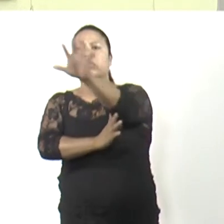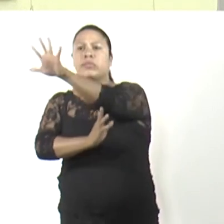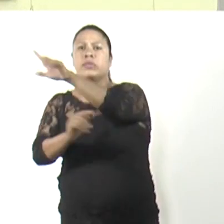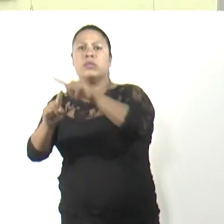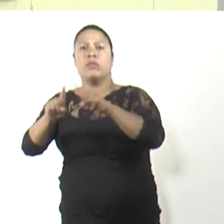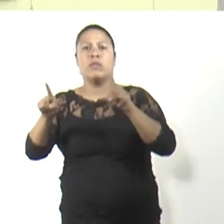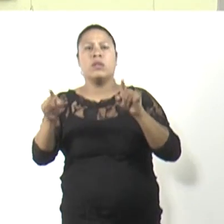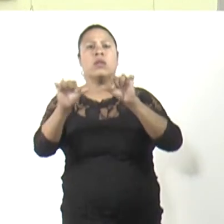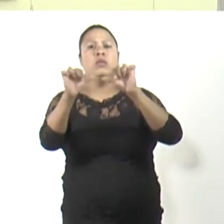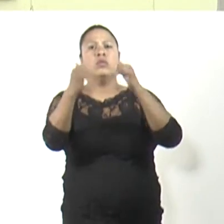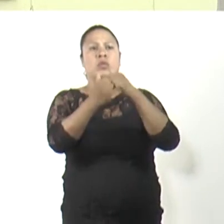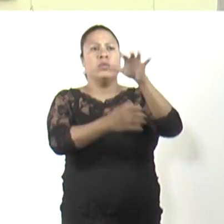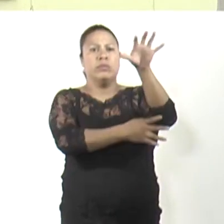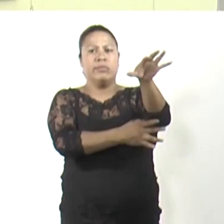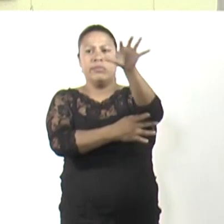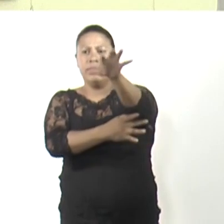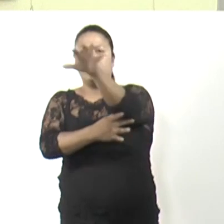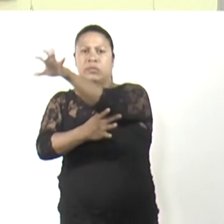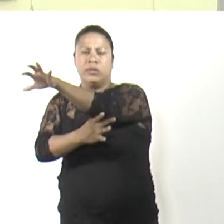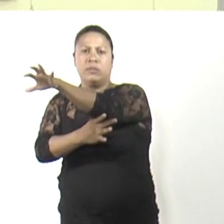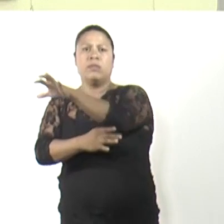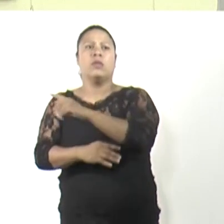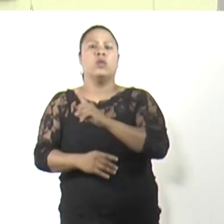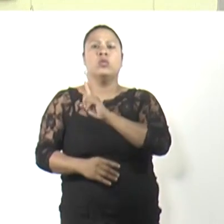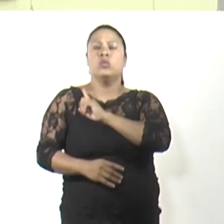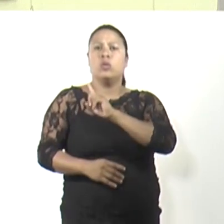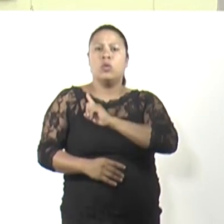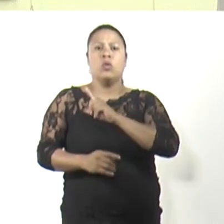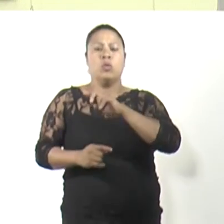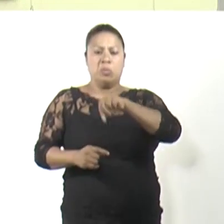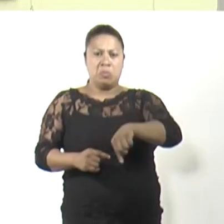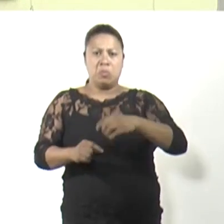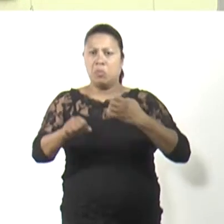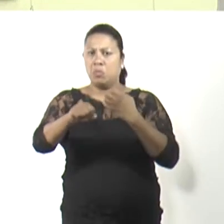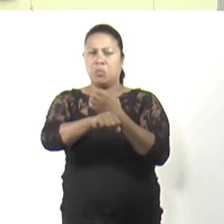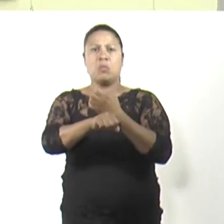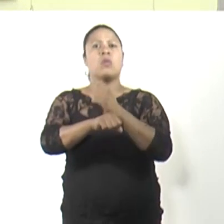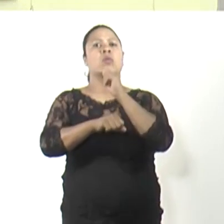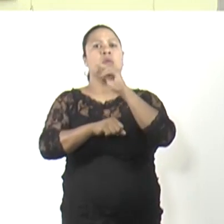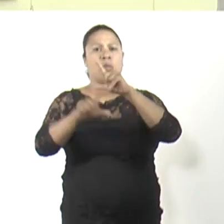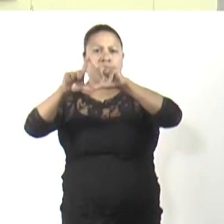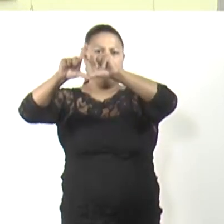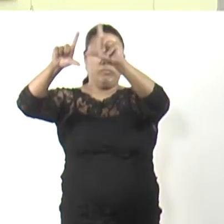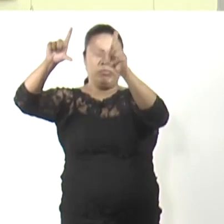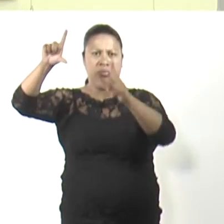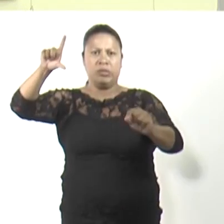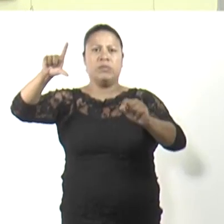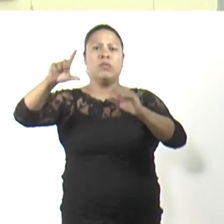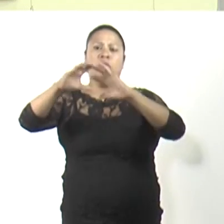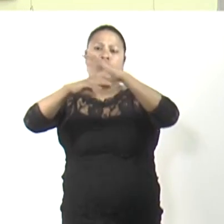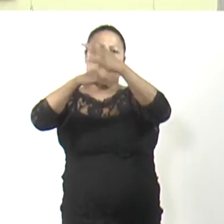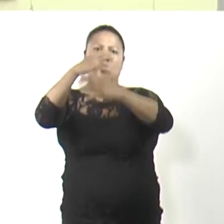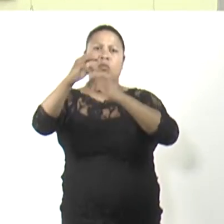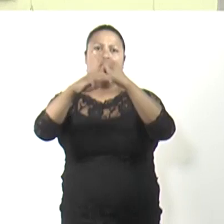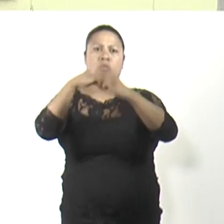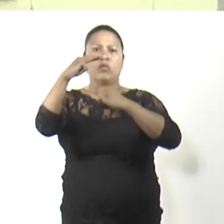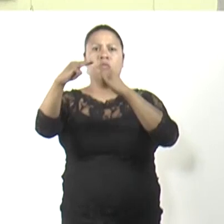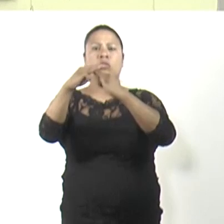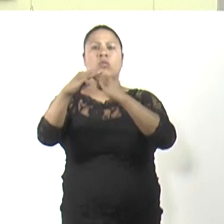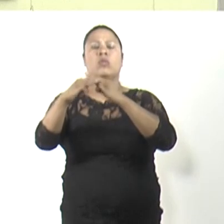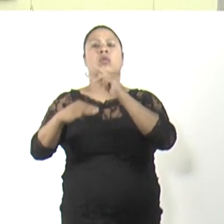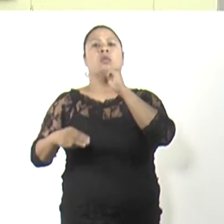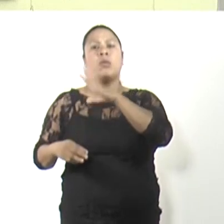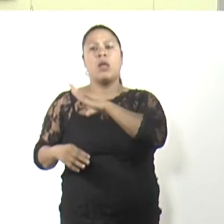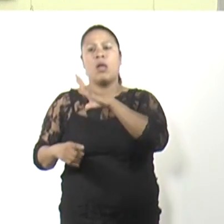diferentes asociaciones, y no solo en nuestro estado, sino en el país y en el planeta, se han creado